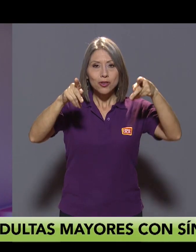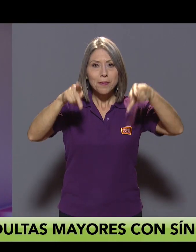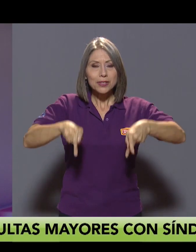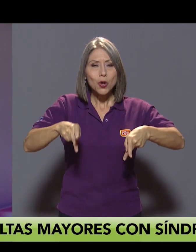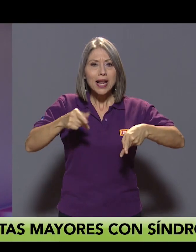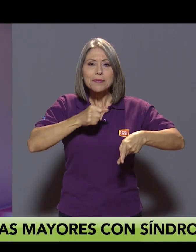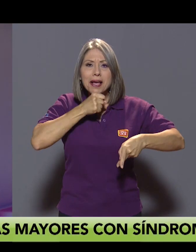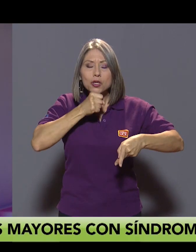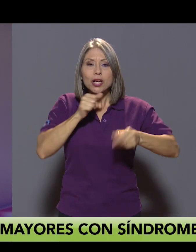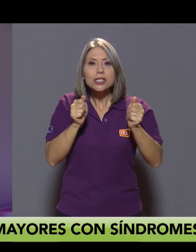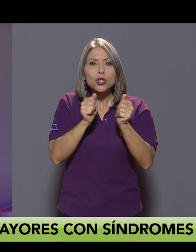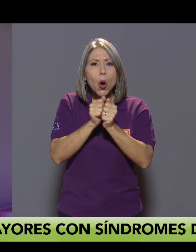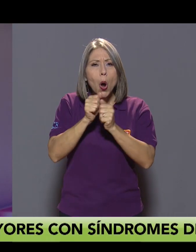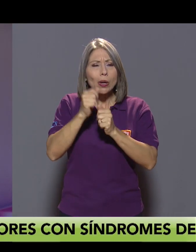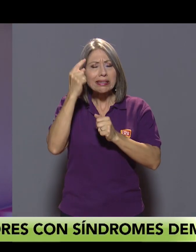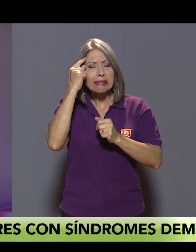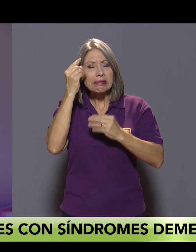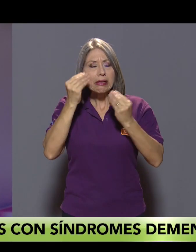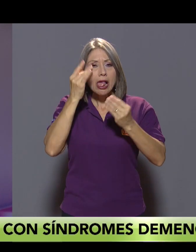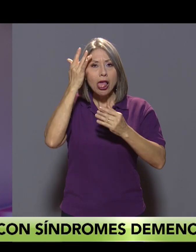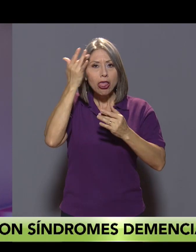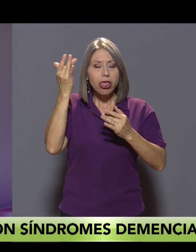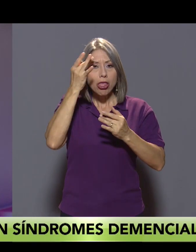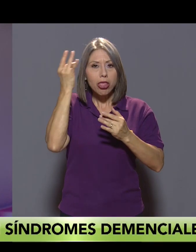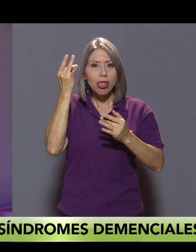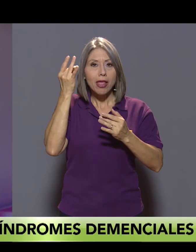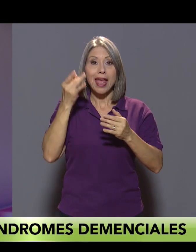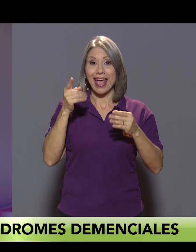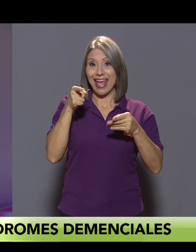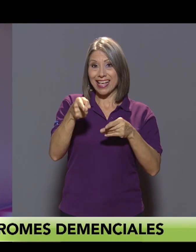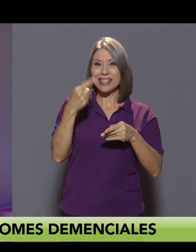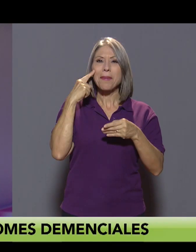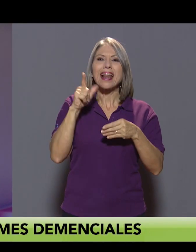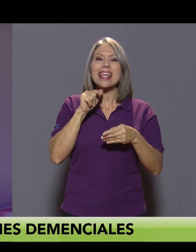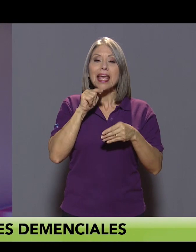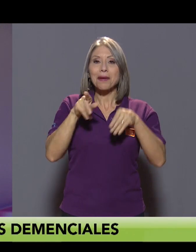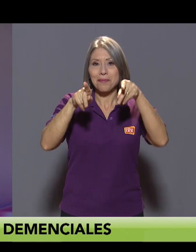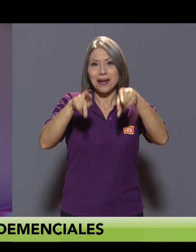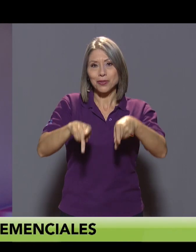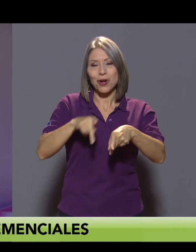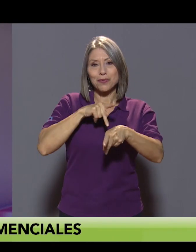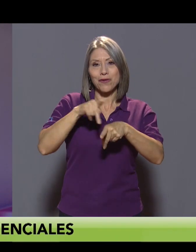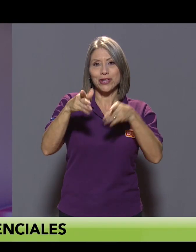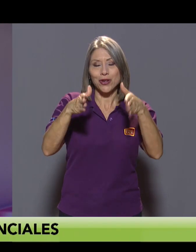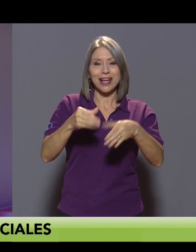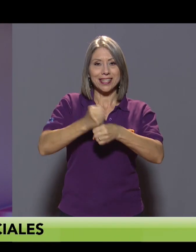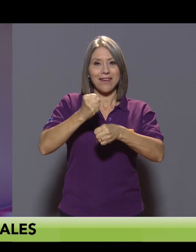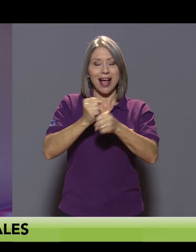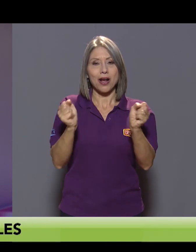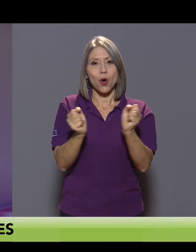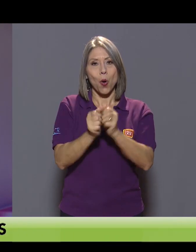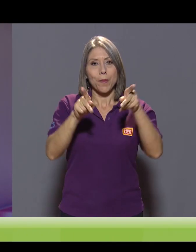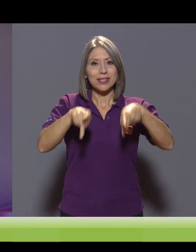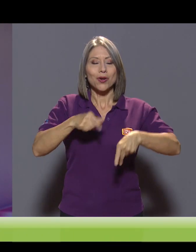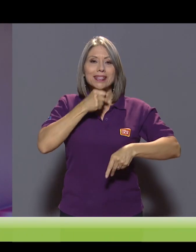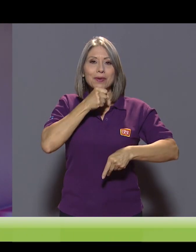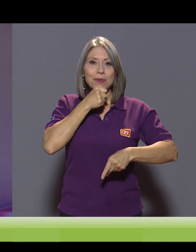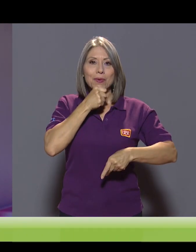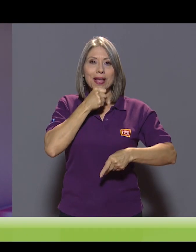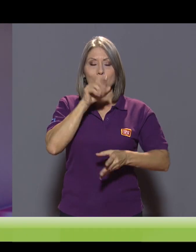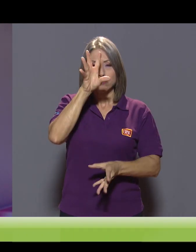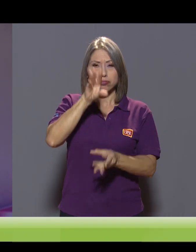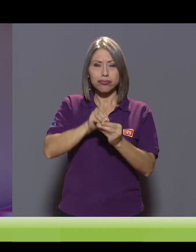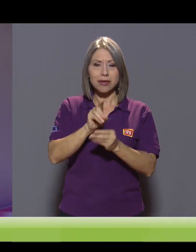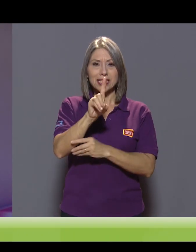demenciales, el cual está dirigido a profesionales que trabajen con personas adultas mayores. El curso consta de 305